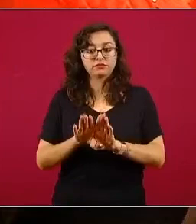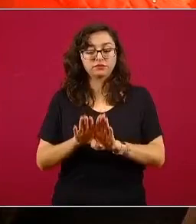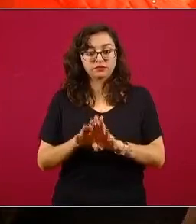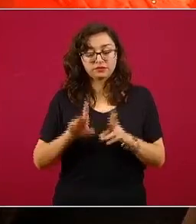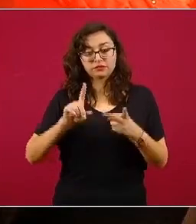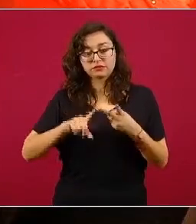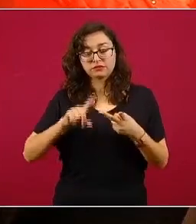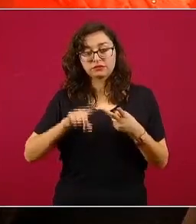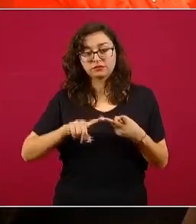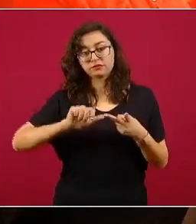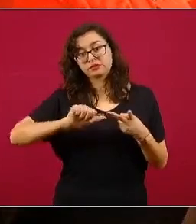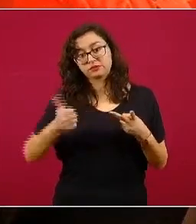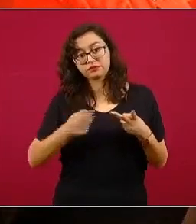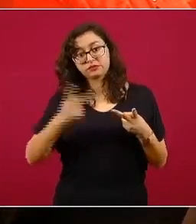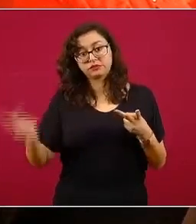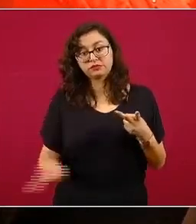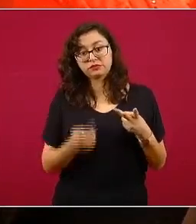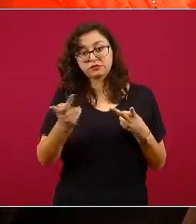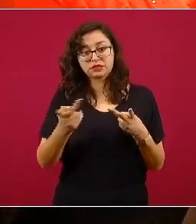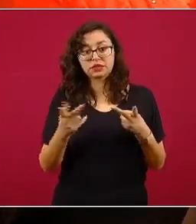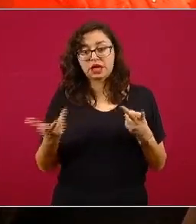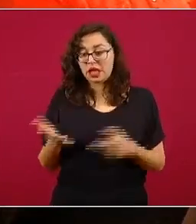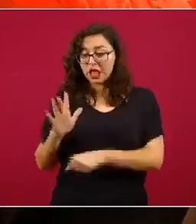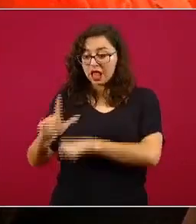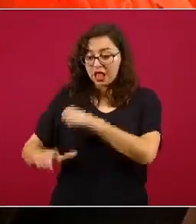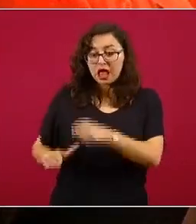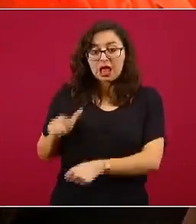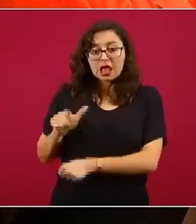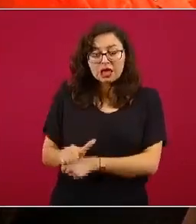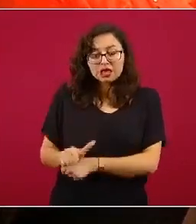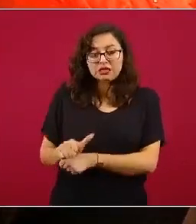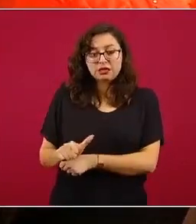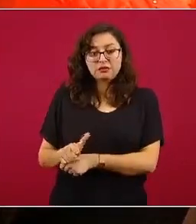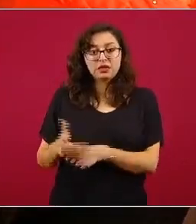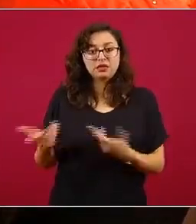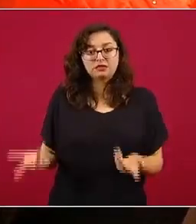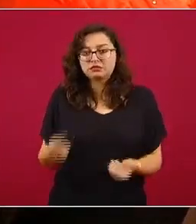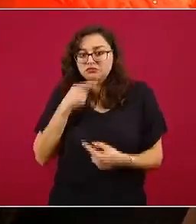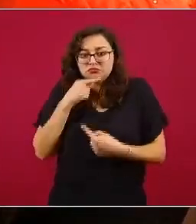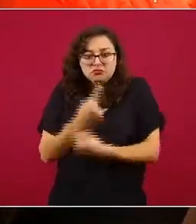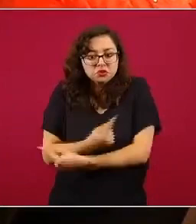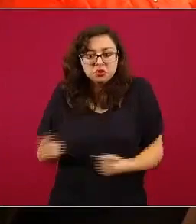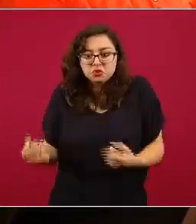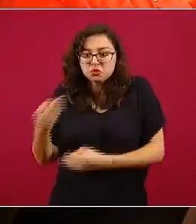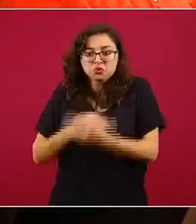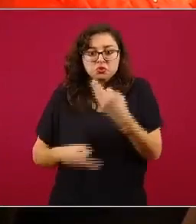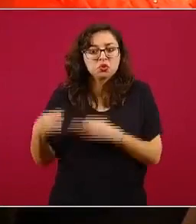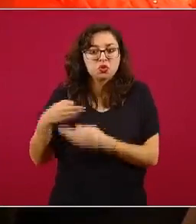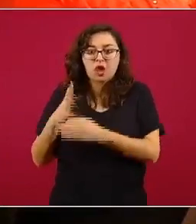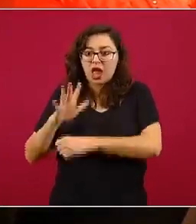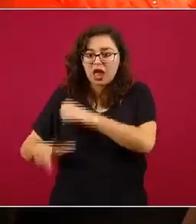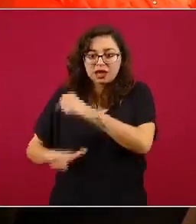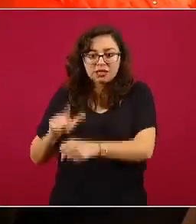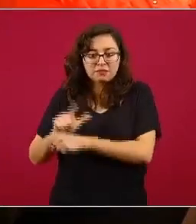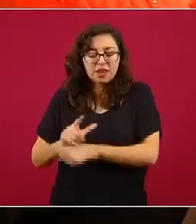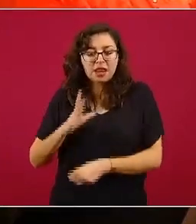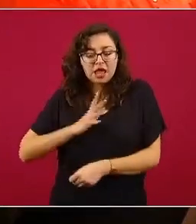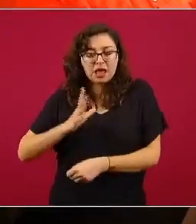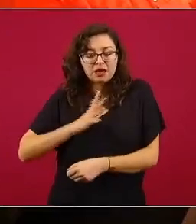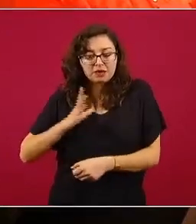La segunda es respecto al asunto de las mascotas. Todos los niños tienen mascotas, la mayoría, y conviven con ellas